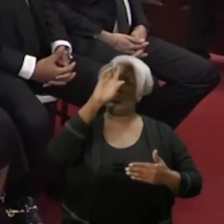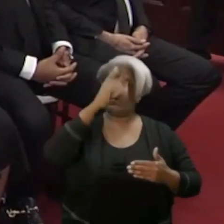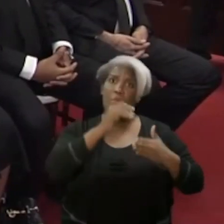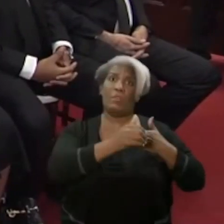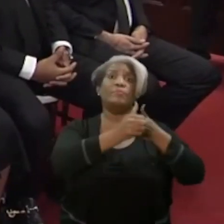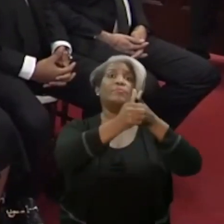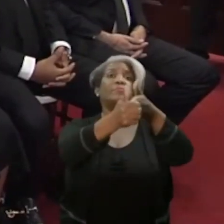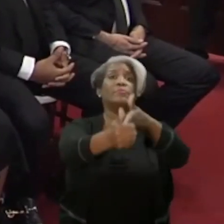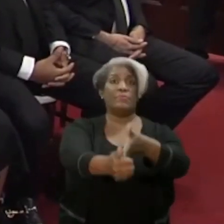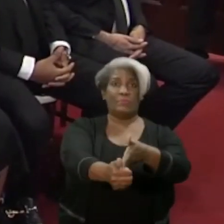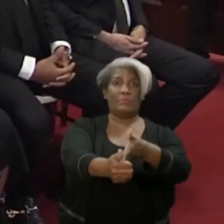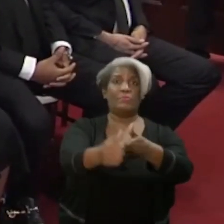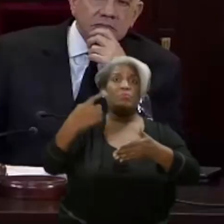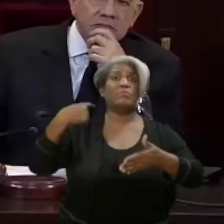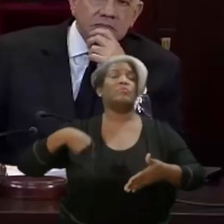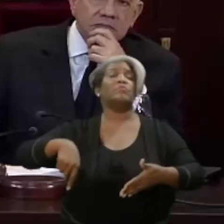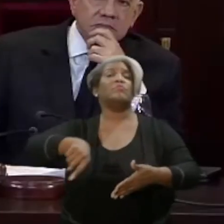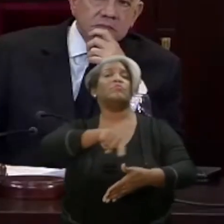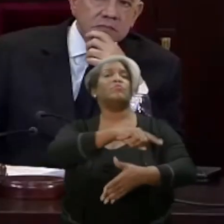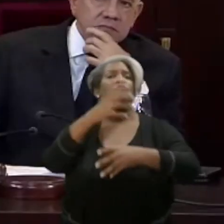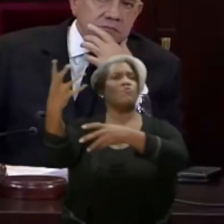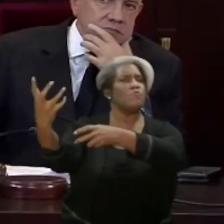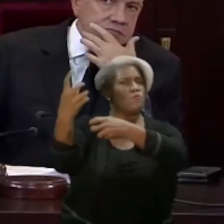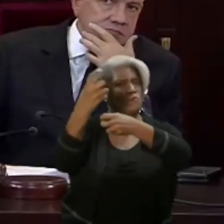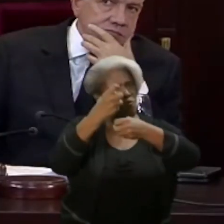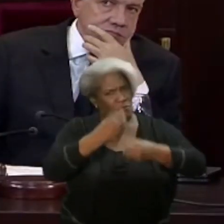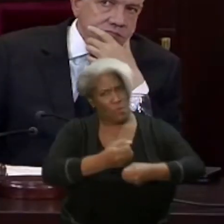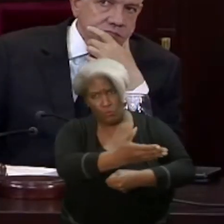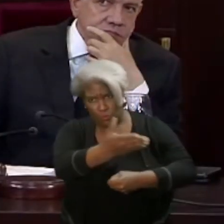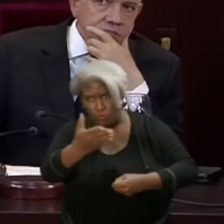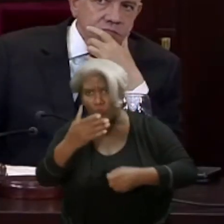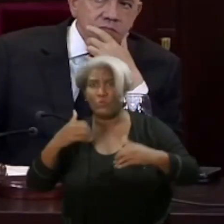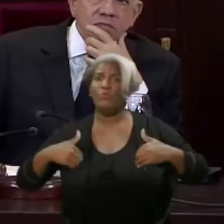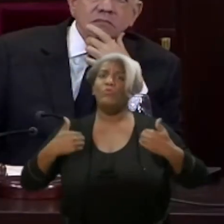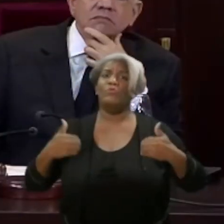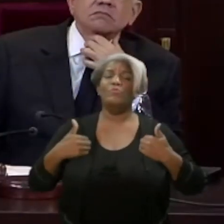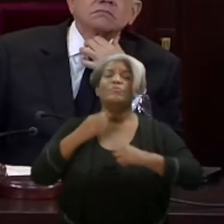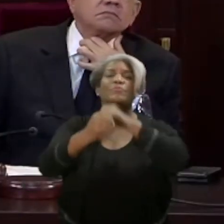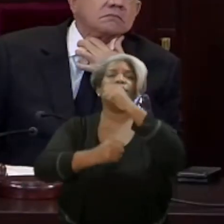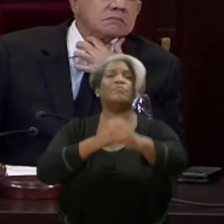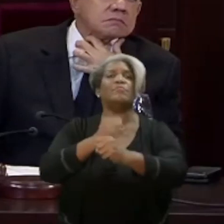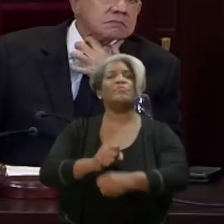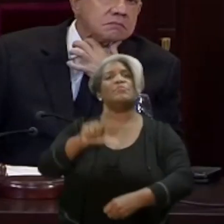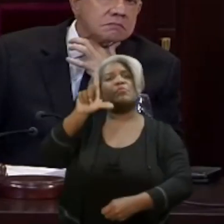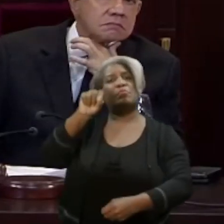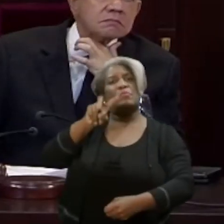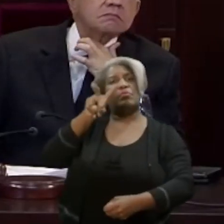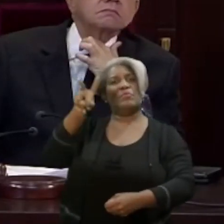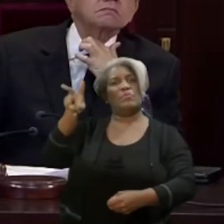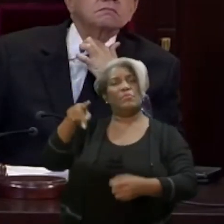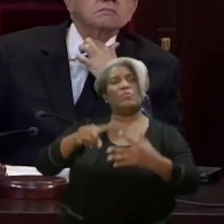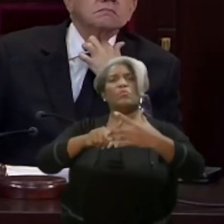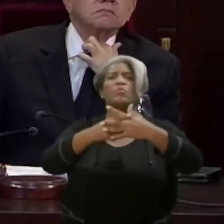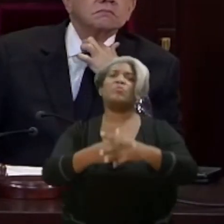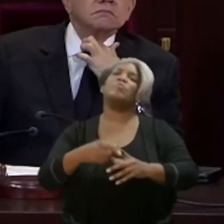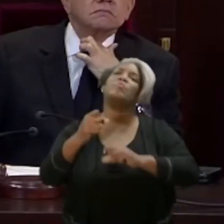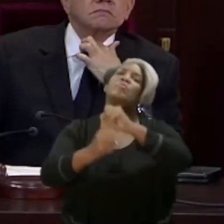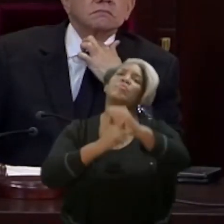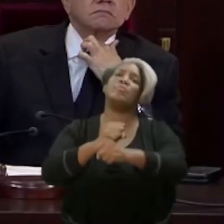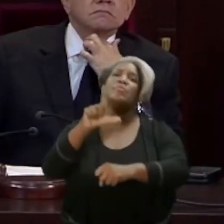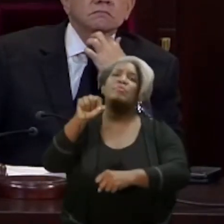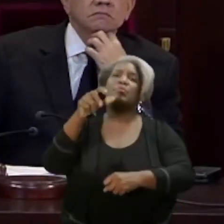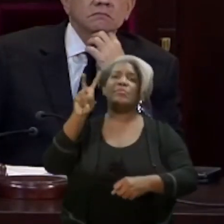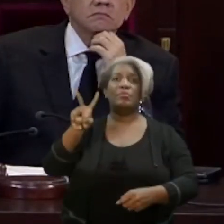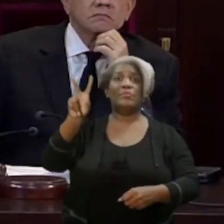tenemos una enorme confianza en su capacidad y su empuje. En 2022 e inicios del 2023, el Ministerio de